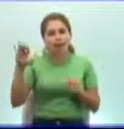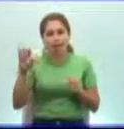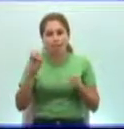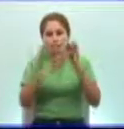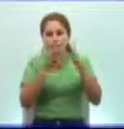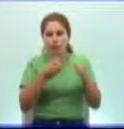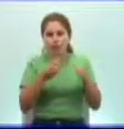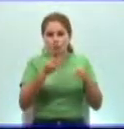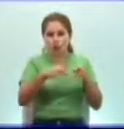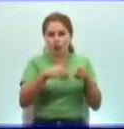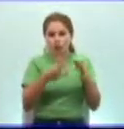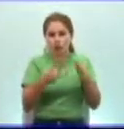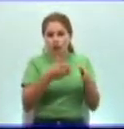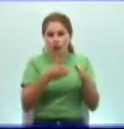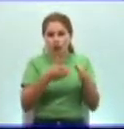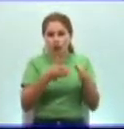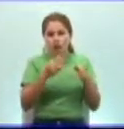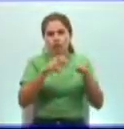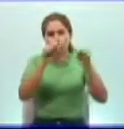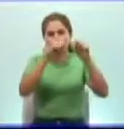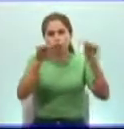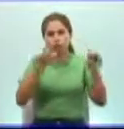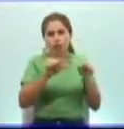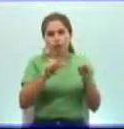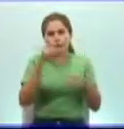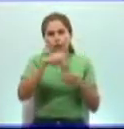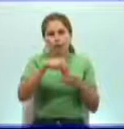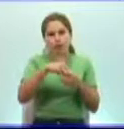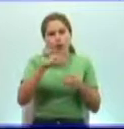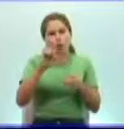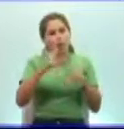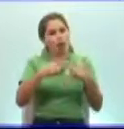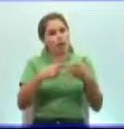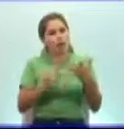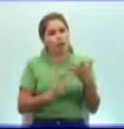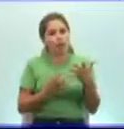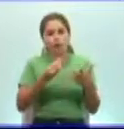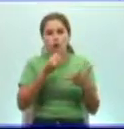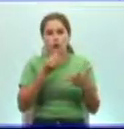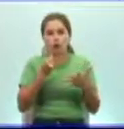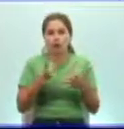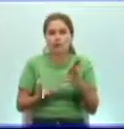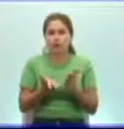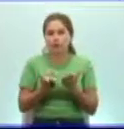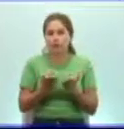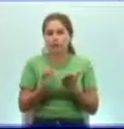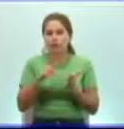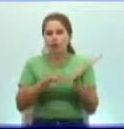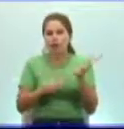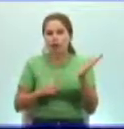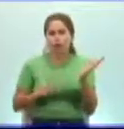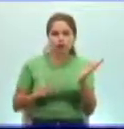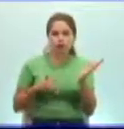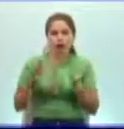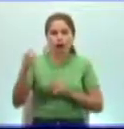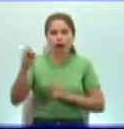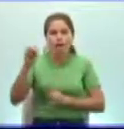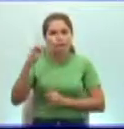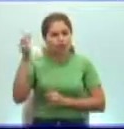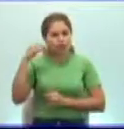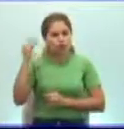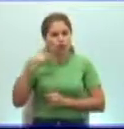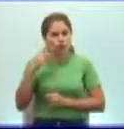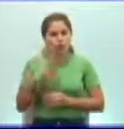las otras. En este circuito también están instalados los elementos que nos permiten determinar la intensidad de la corriente, conocidos como amperímetros, y su simbología